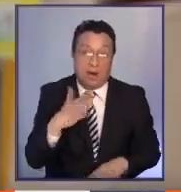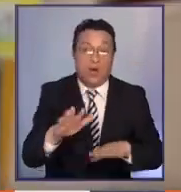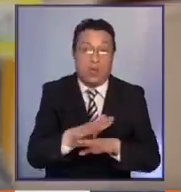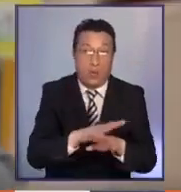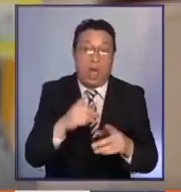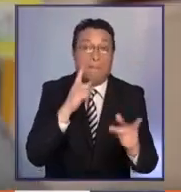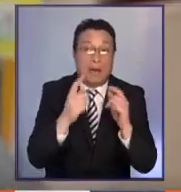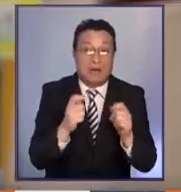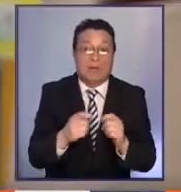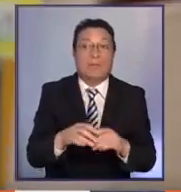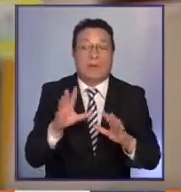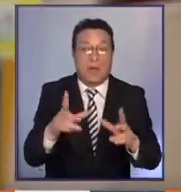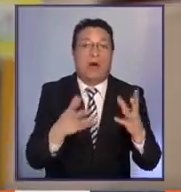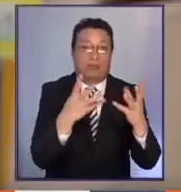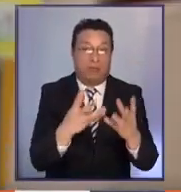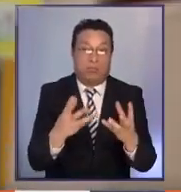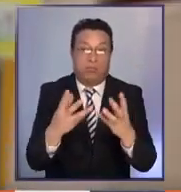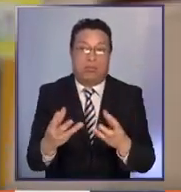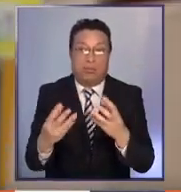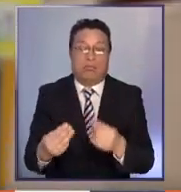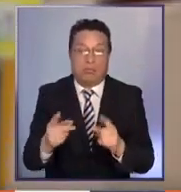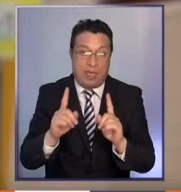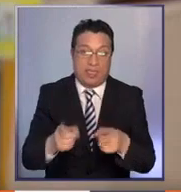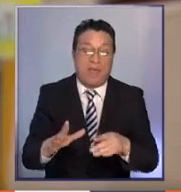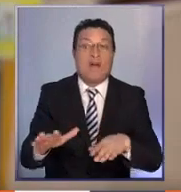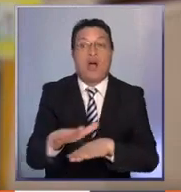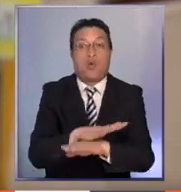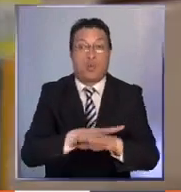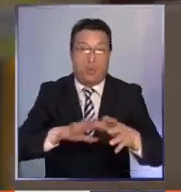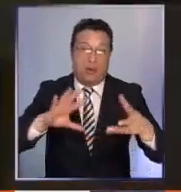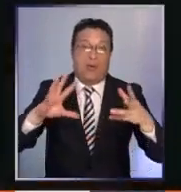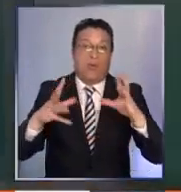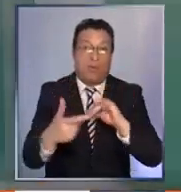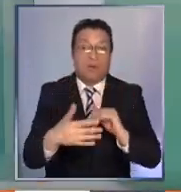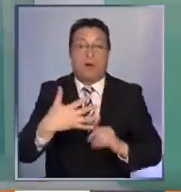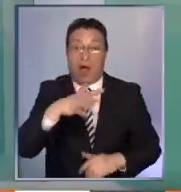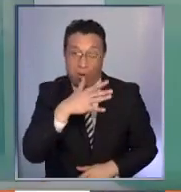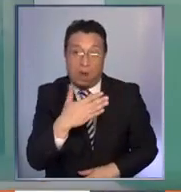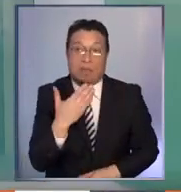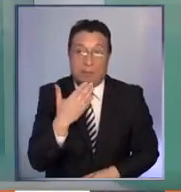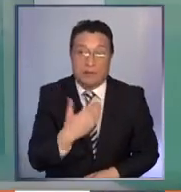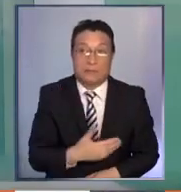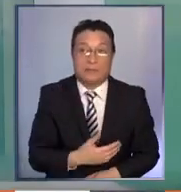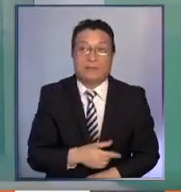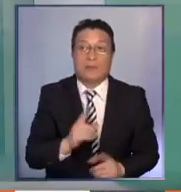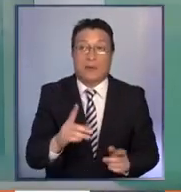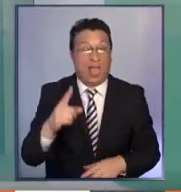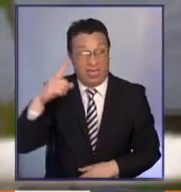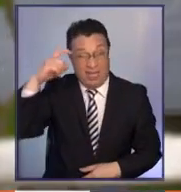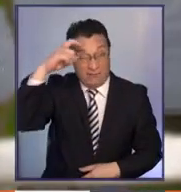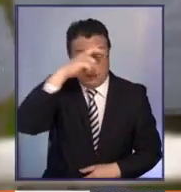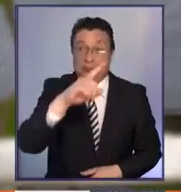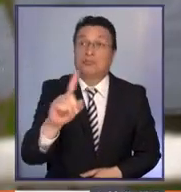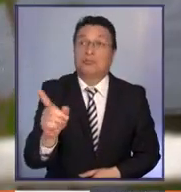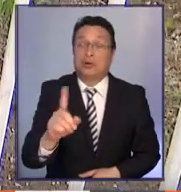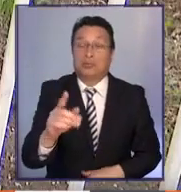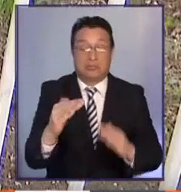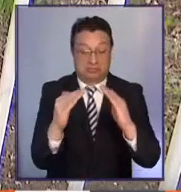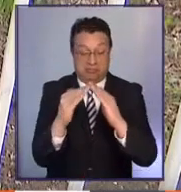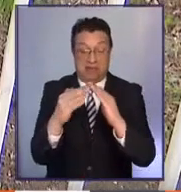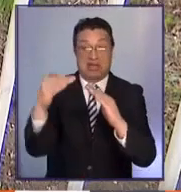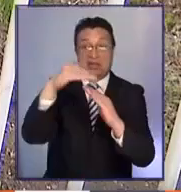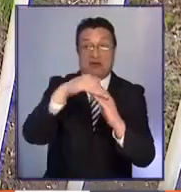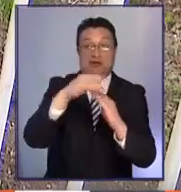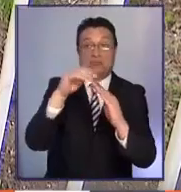peligro. Cada vez se está acabando y hay que cuidar el planeta, tanto como el agua. No es algo tan complicado. Un techo que dirige el agua a